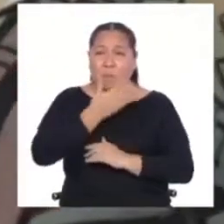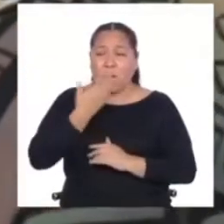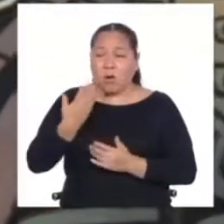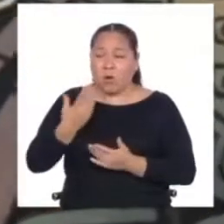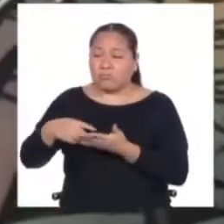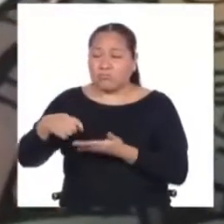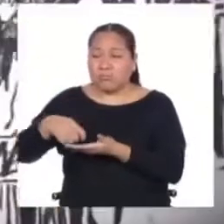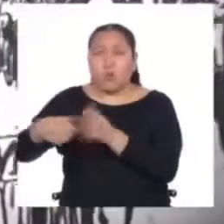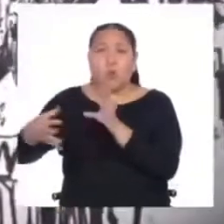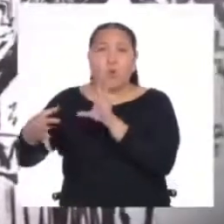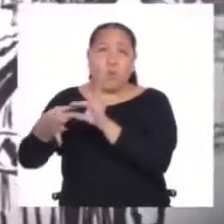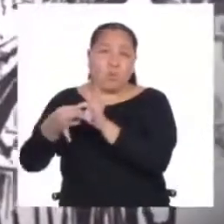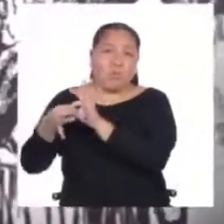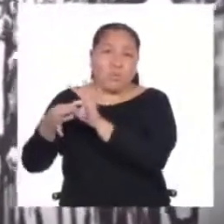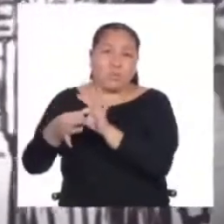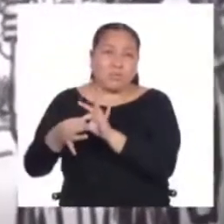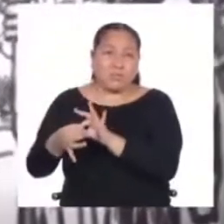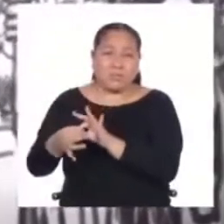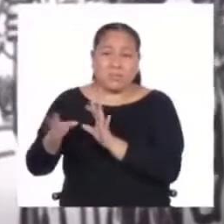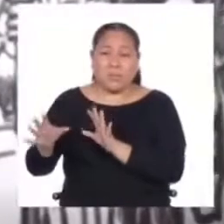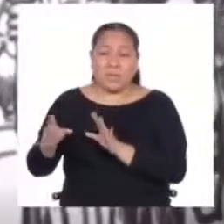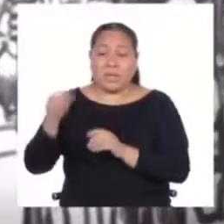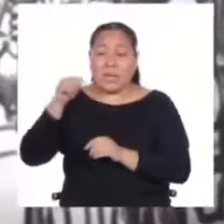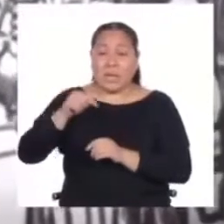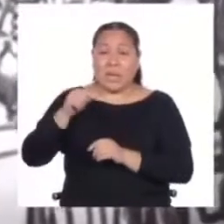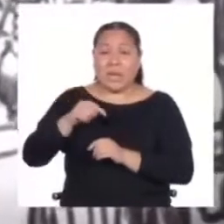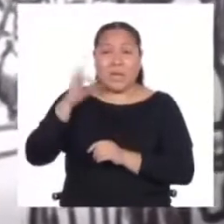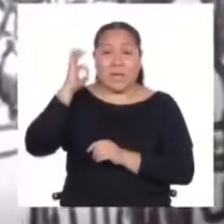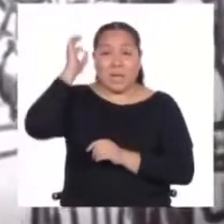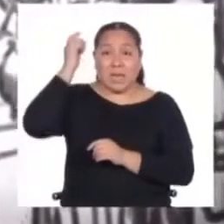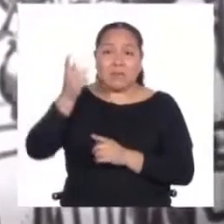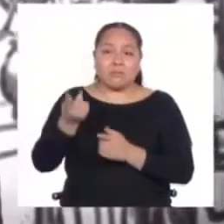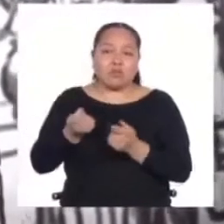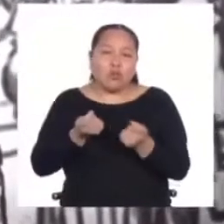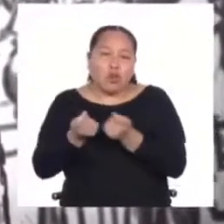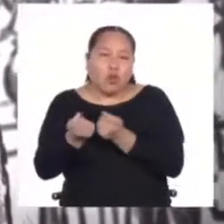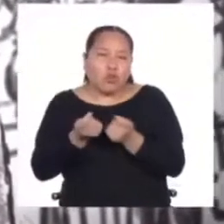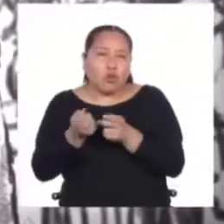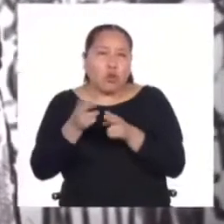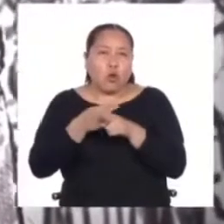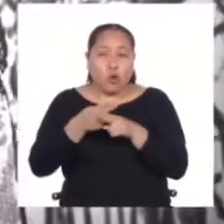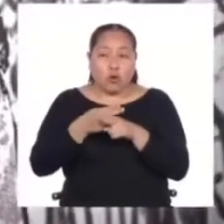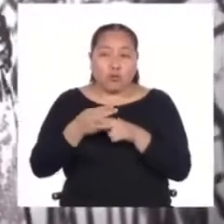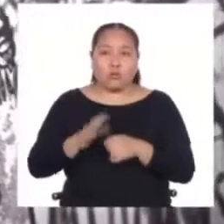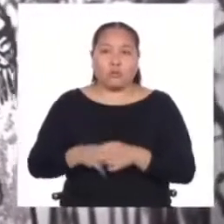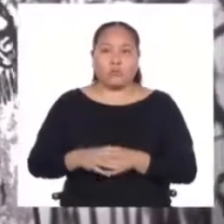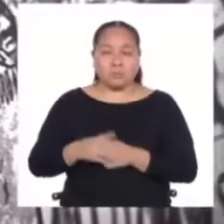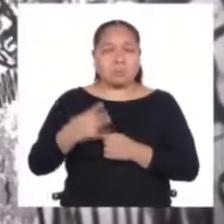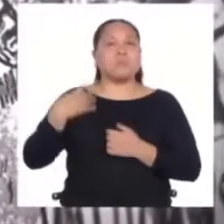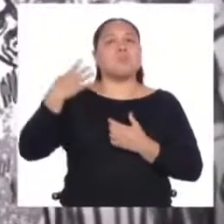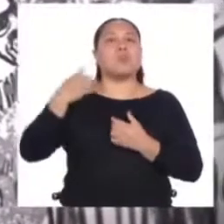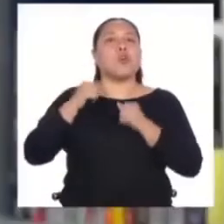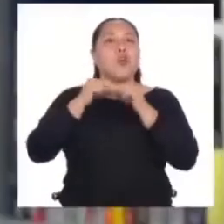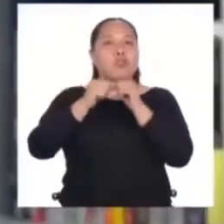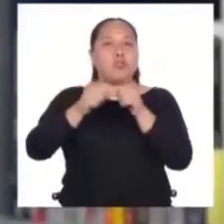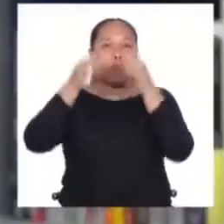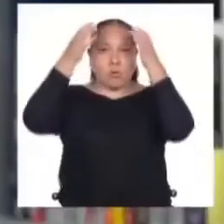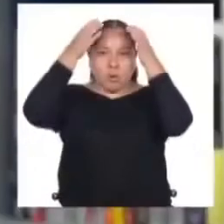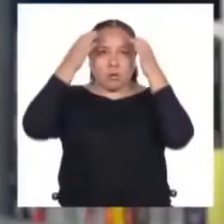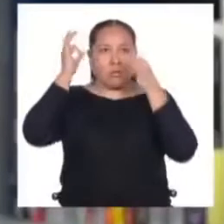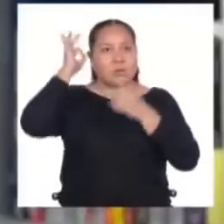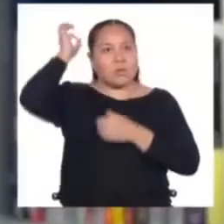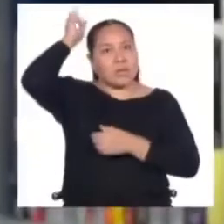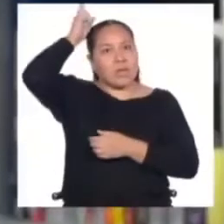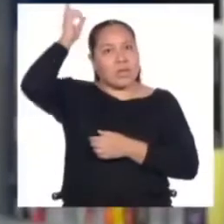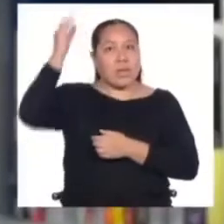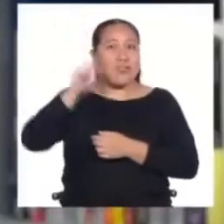con ellos, de tal manera que él pudiera mantener un poder en el territorio, ser un inca, pero ya un